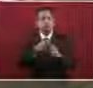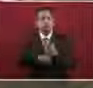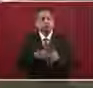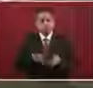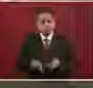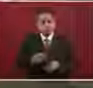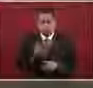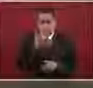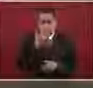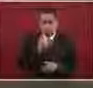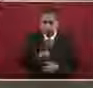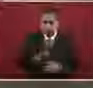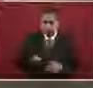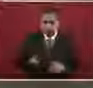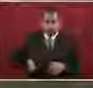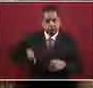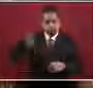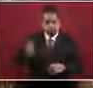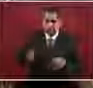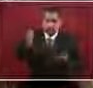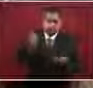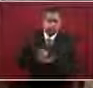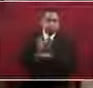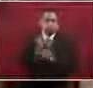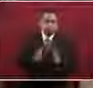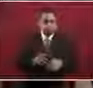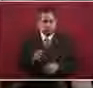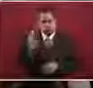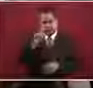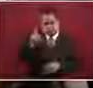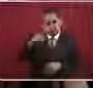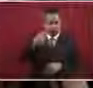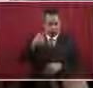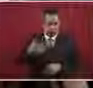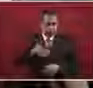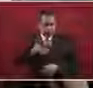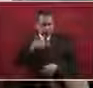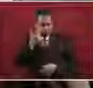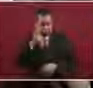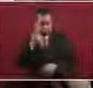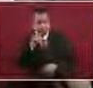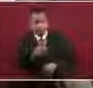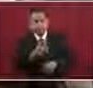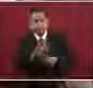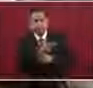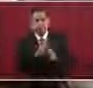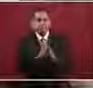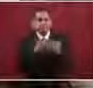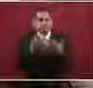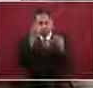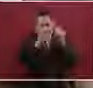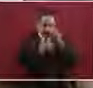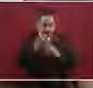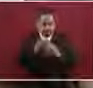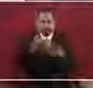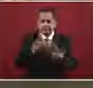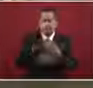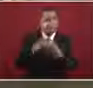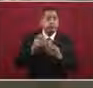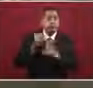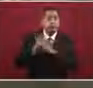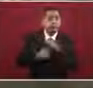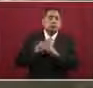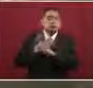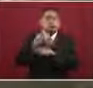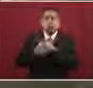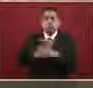no tiene una sentencia. Saber si usted podría estar interesado en que se revise este caso como todos aquellos que tienen ya muchos años y